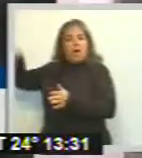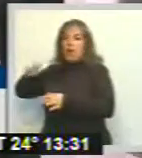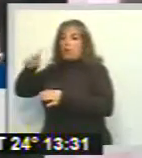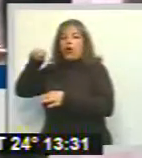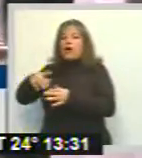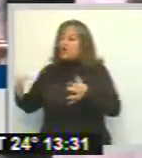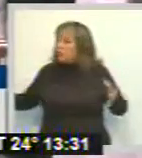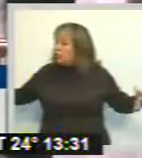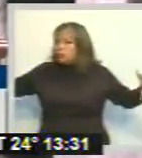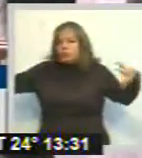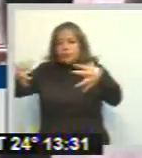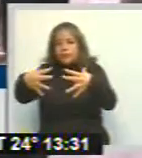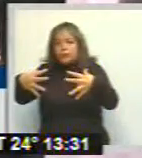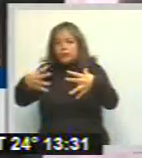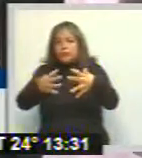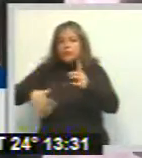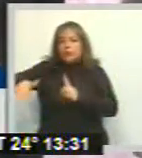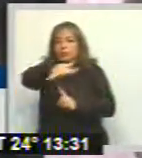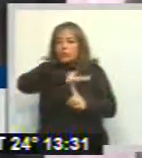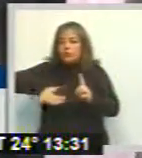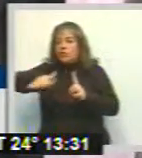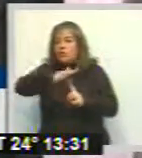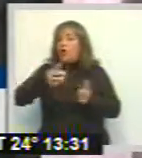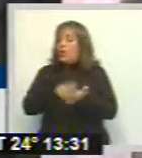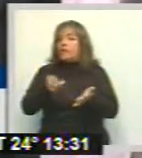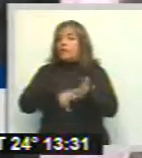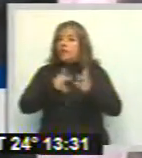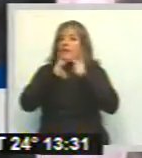mucho, la Secretaría abarca mucho, y como dije y lo repito,